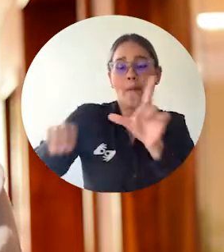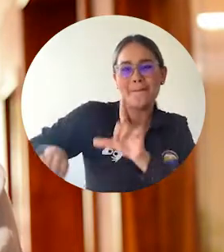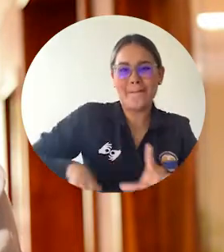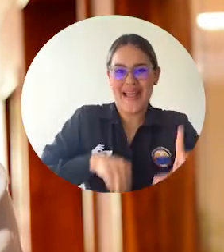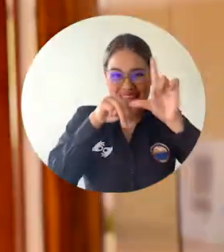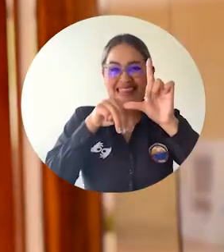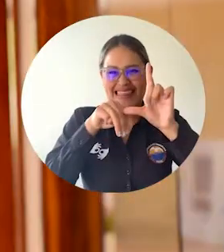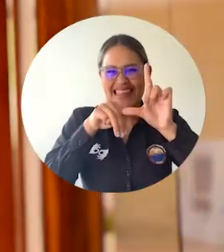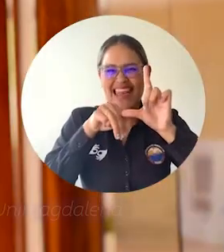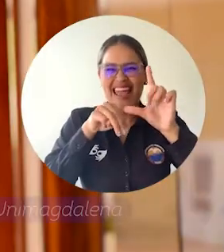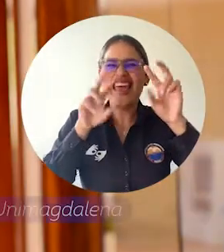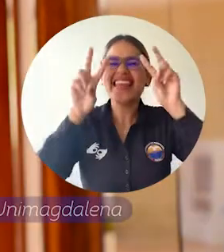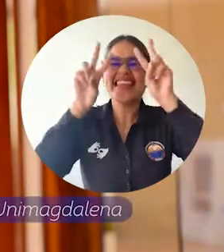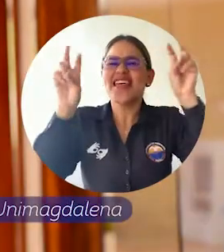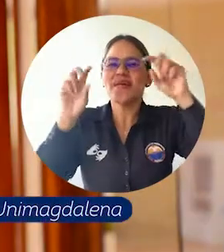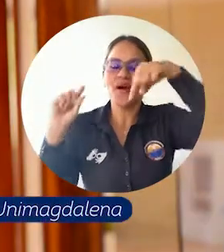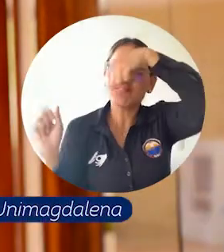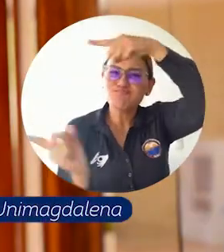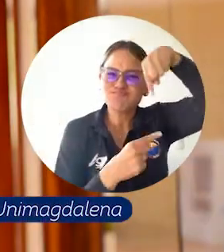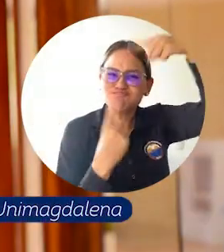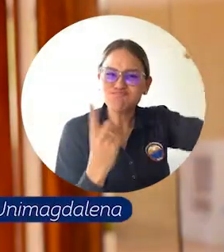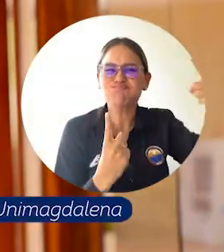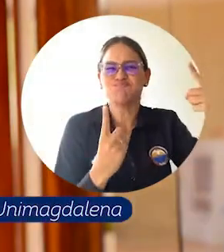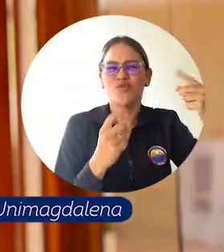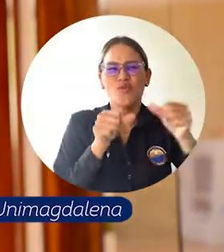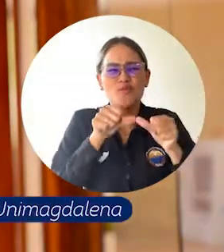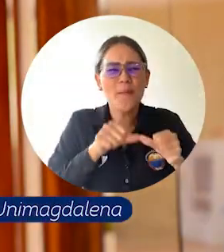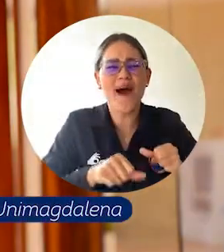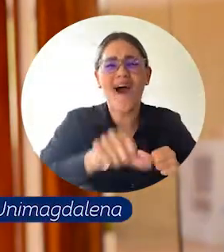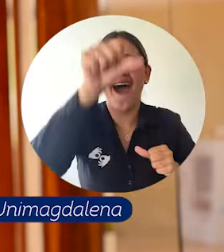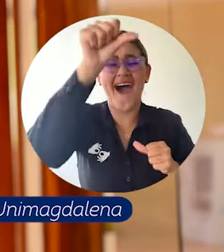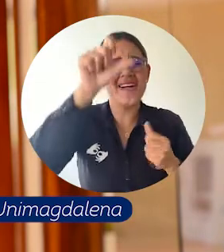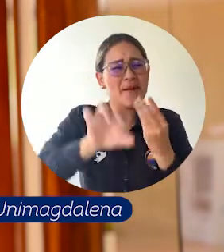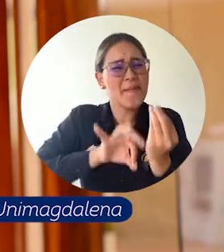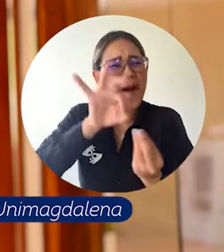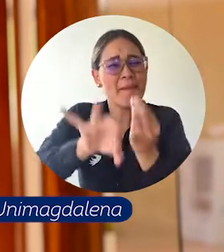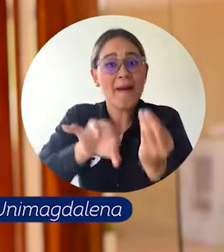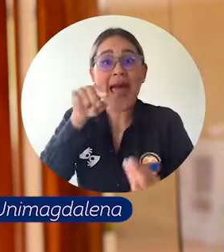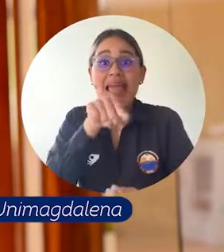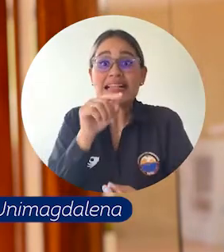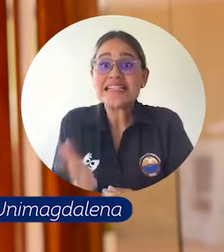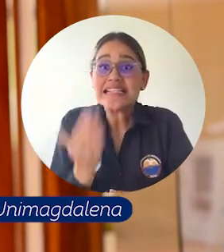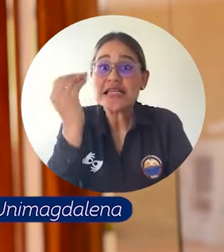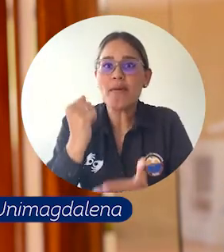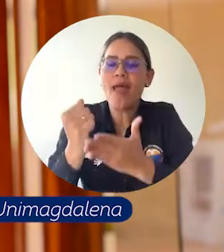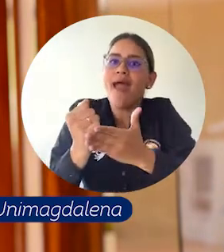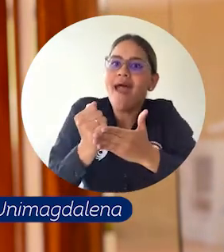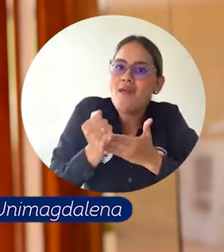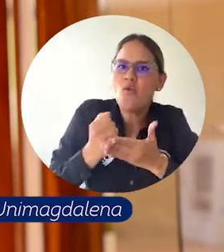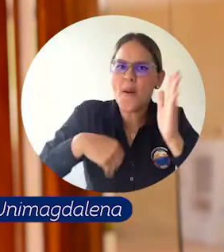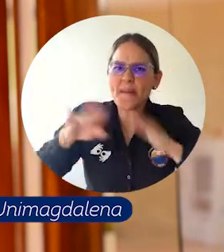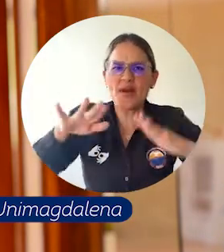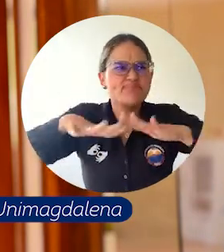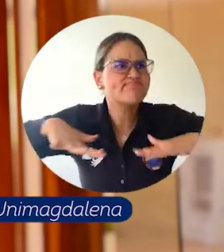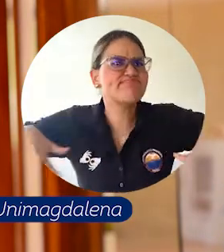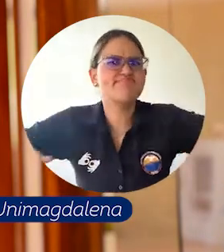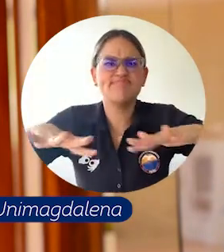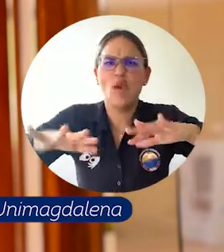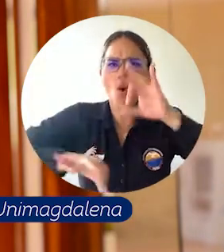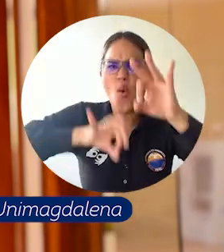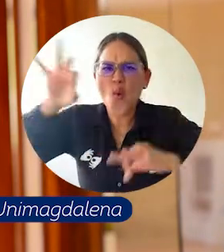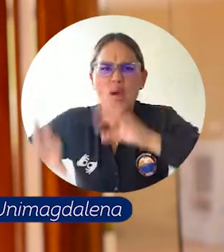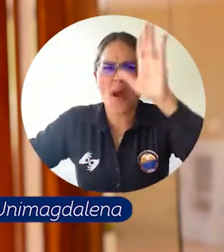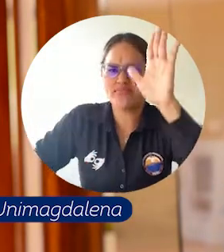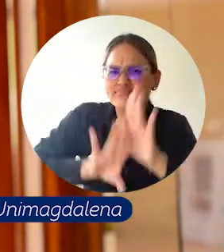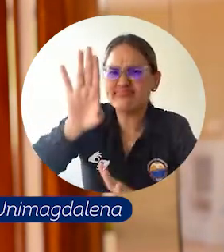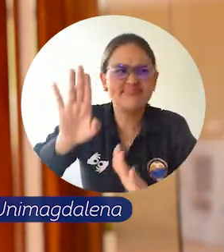turismo sostenible, ya que a través de la educación queremos generar desarrollo para nuestros territorios. Entonces, para nosotros es